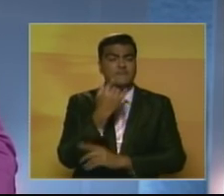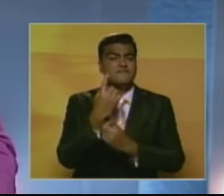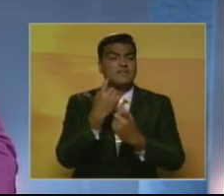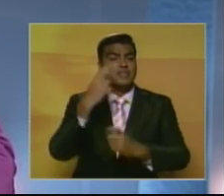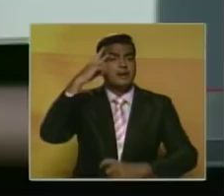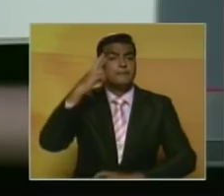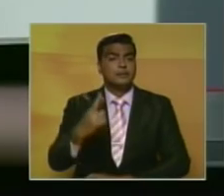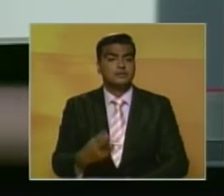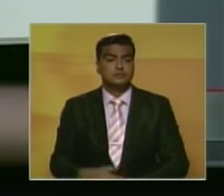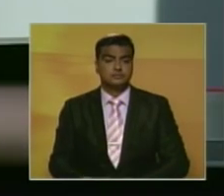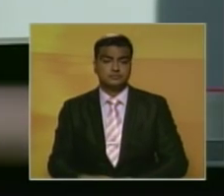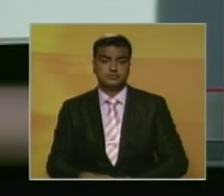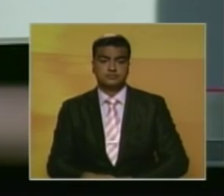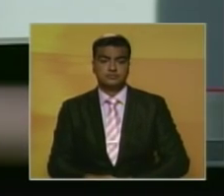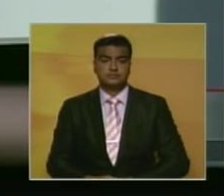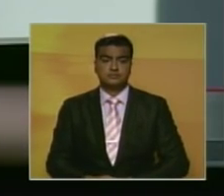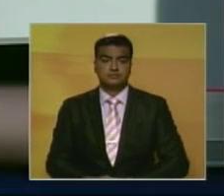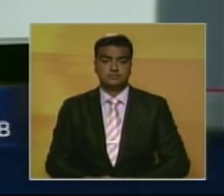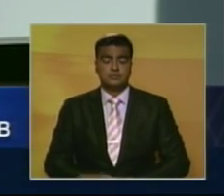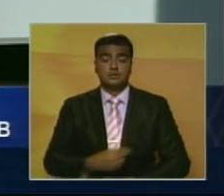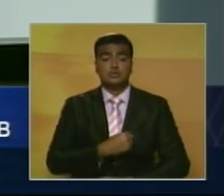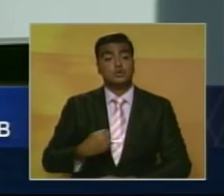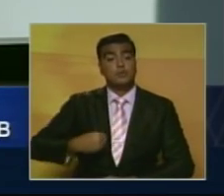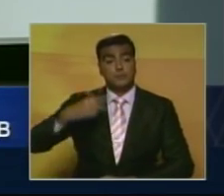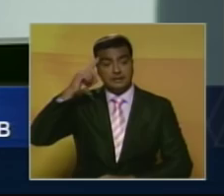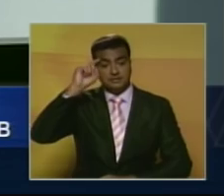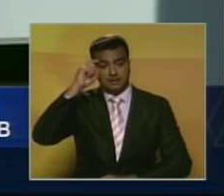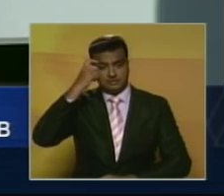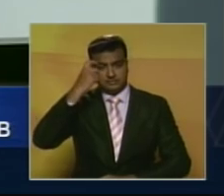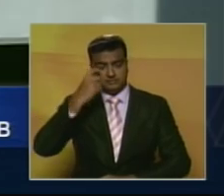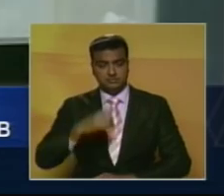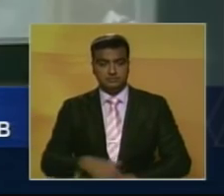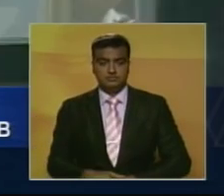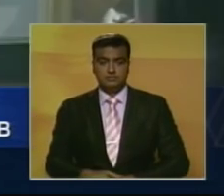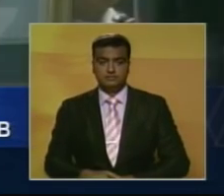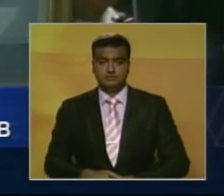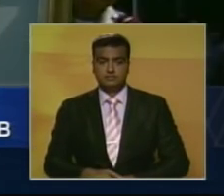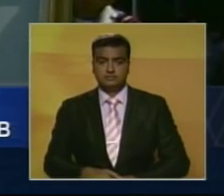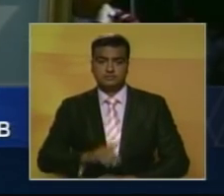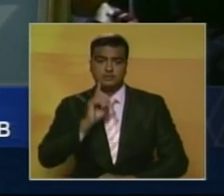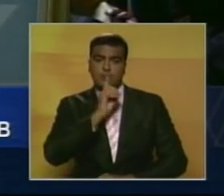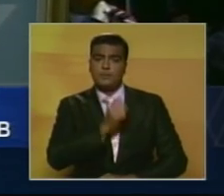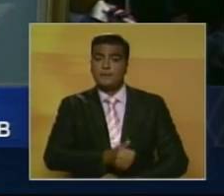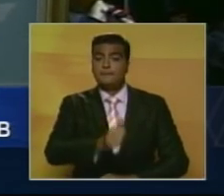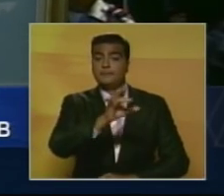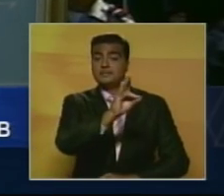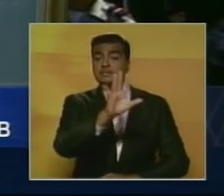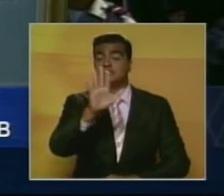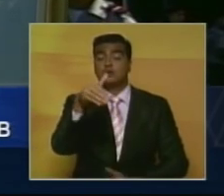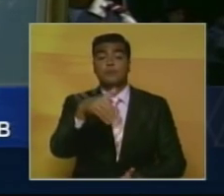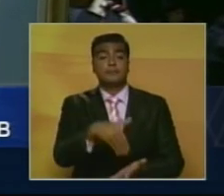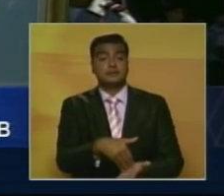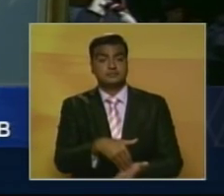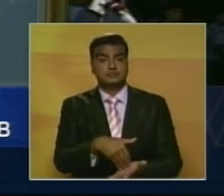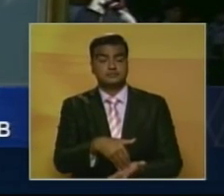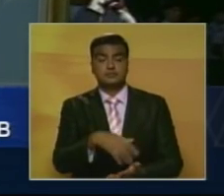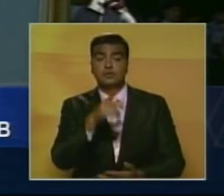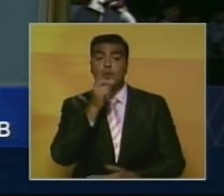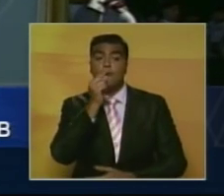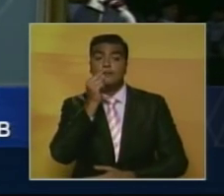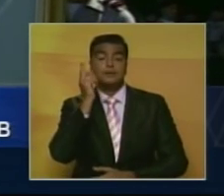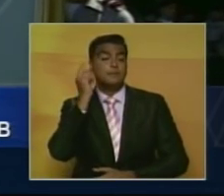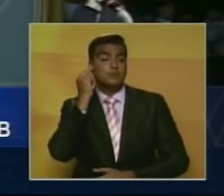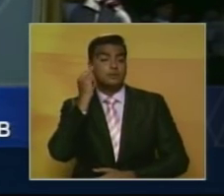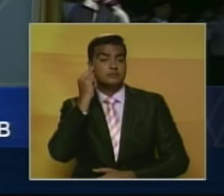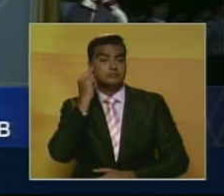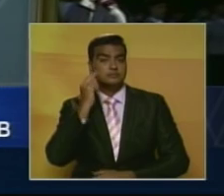de Venezuela. Queremos manifestar en nombre de los más de 75.000 hombres y mujeres de